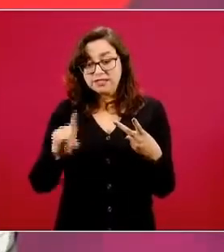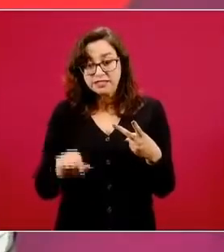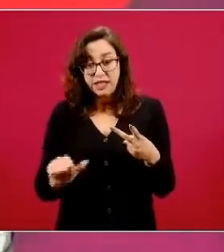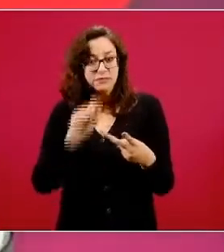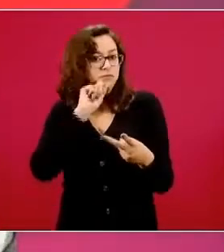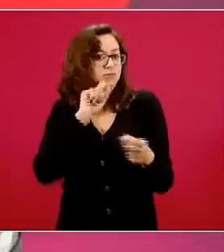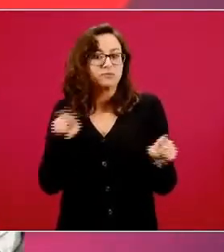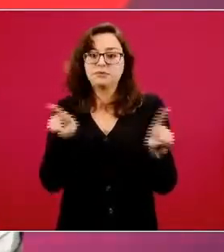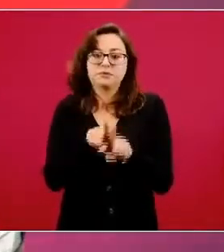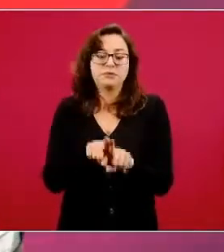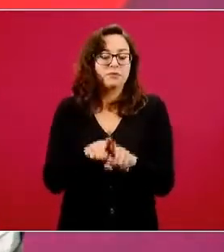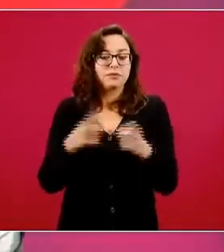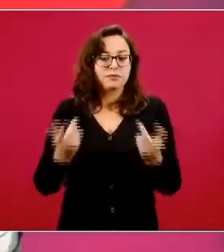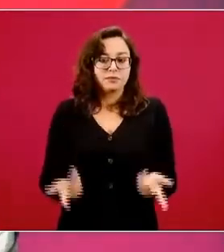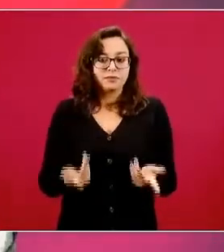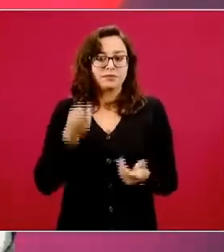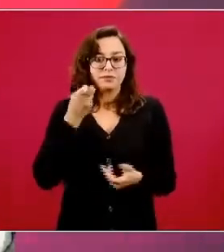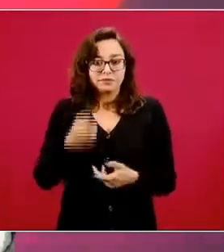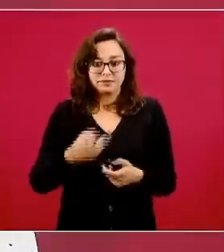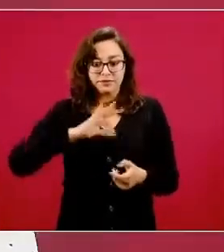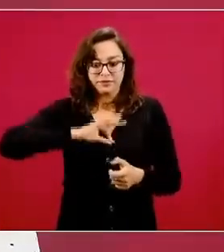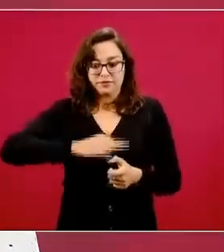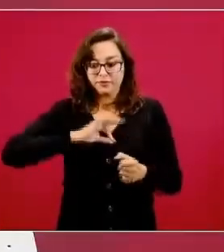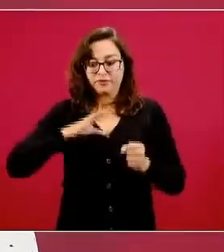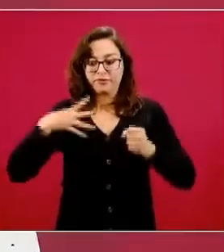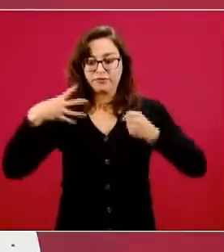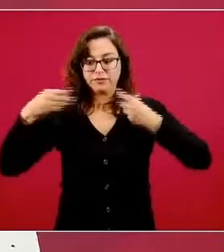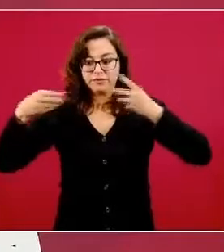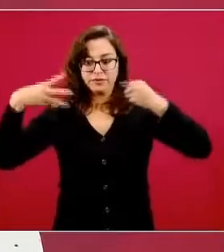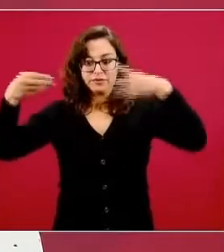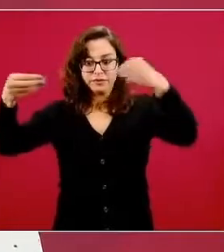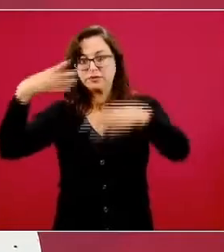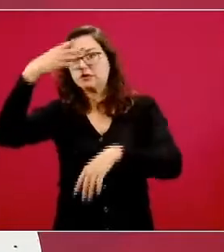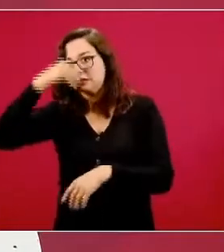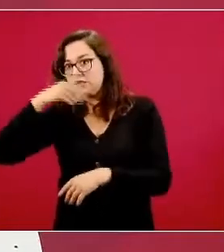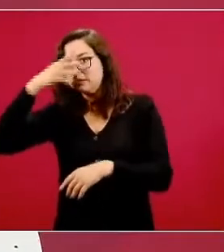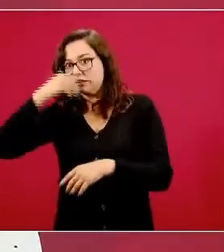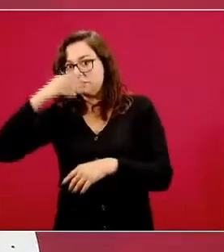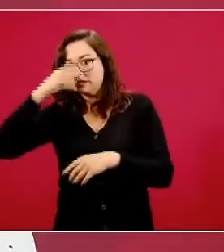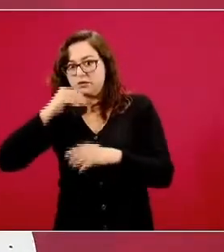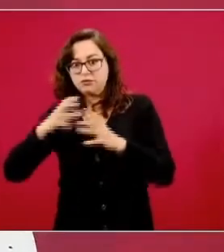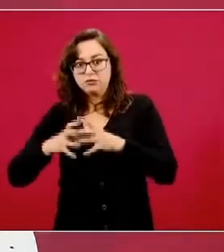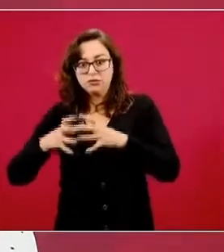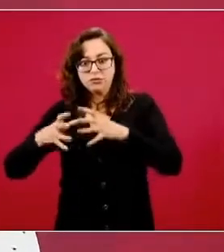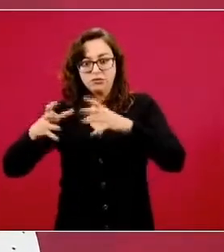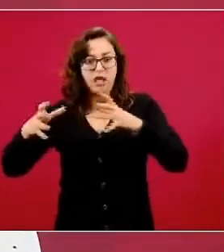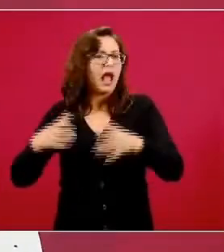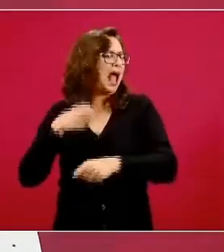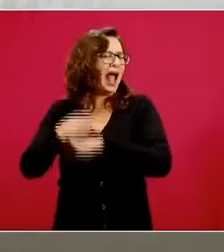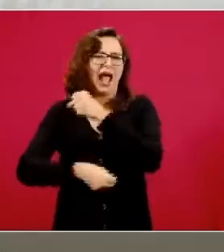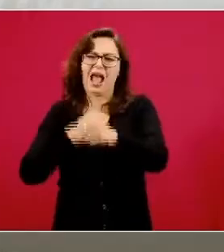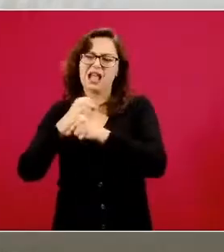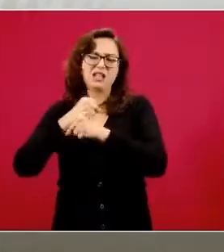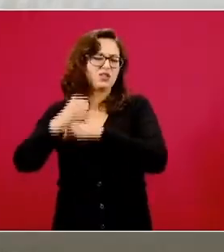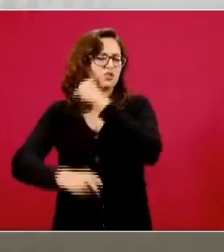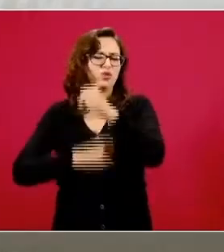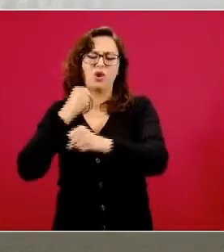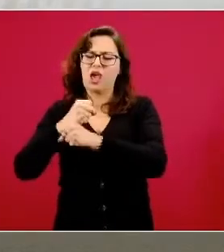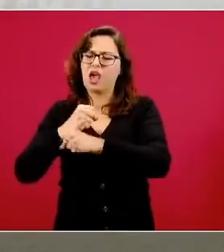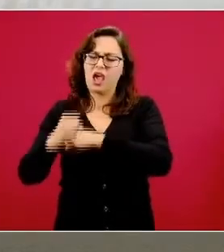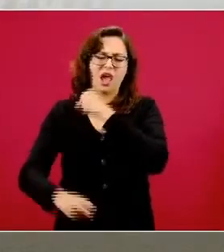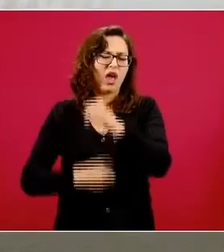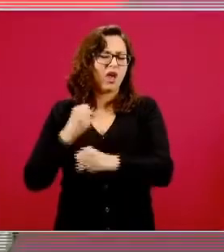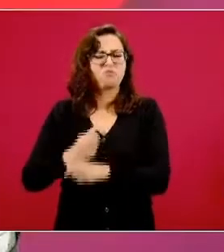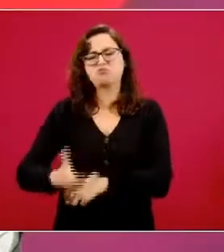a incrementar la actividad del virus de influenza, así como se ve cada año en